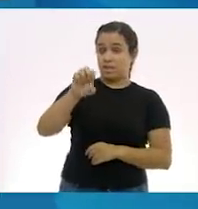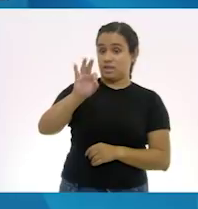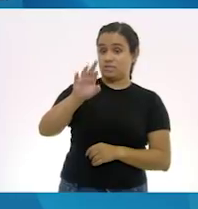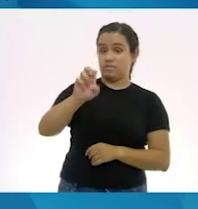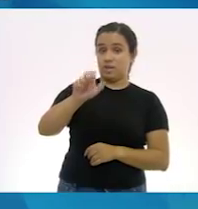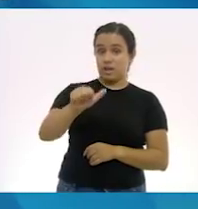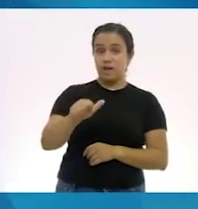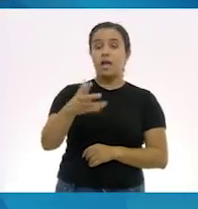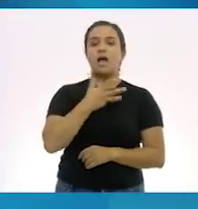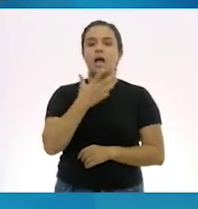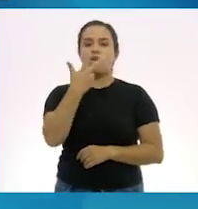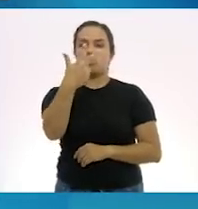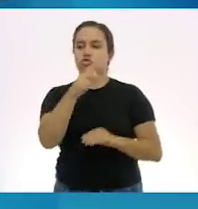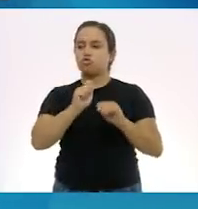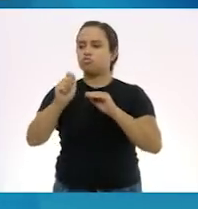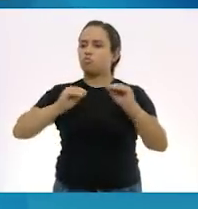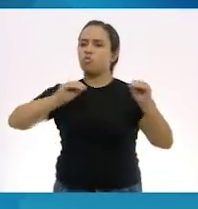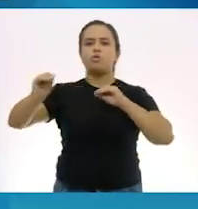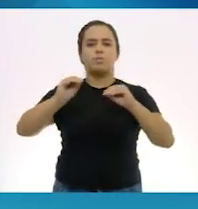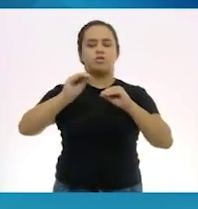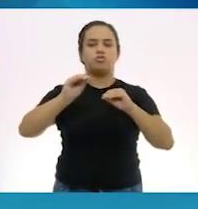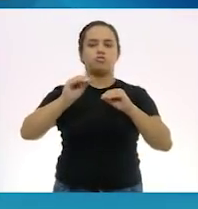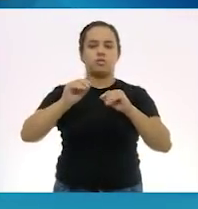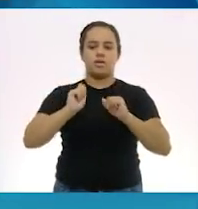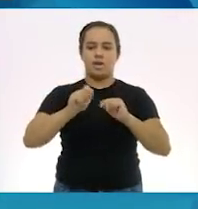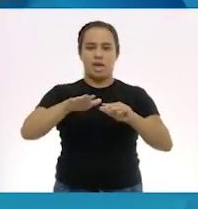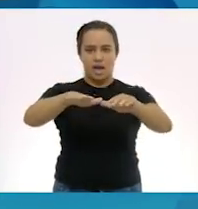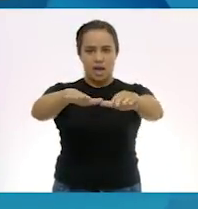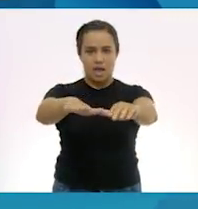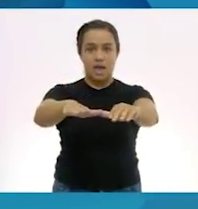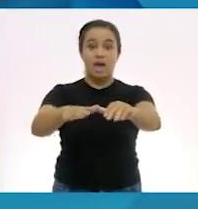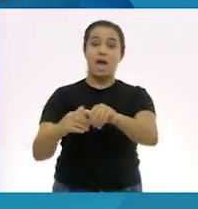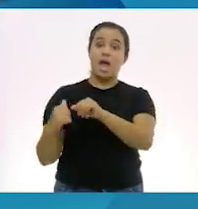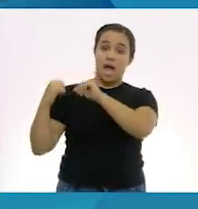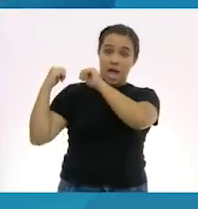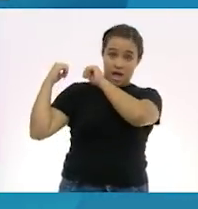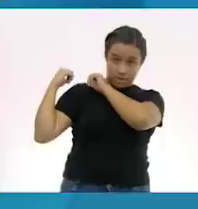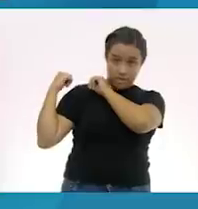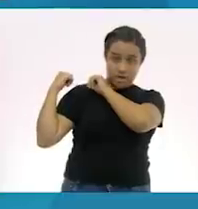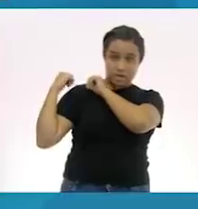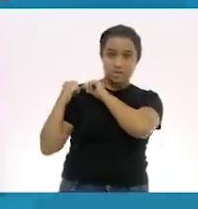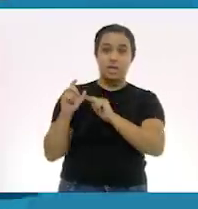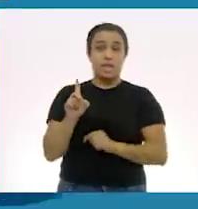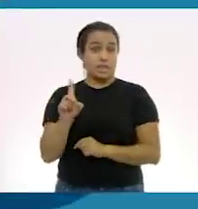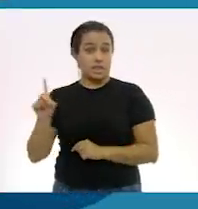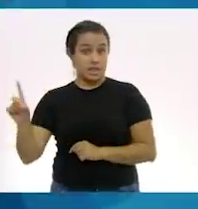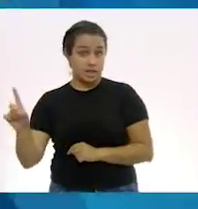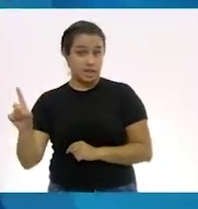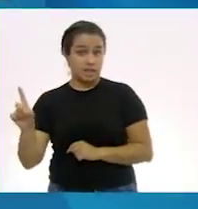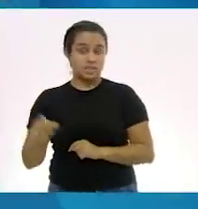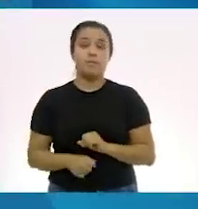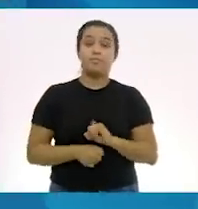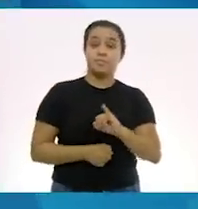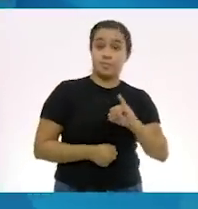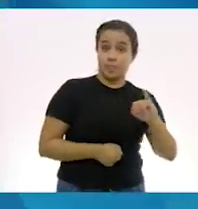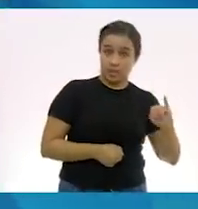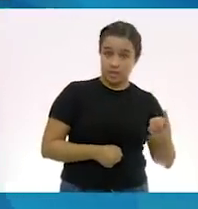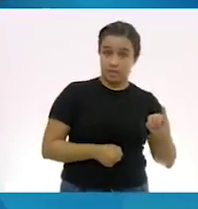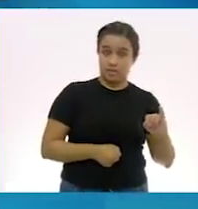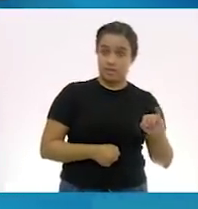En la danza, al espacio que ocupamos sin desplazarnos, le llamamos espacio parcial o kinesfera. Este concepto